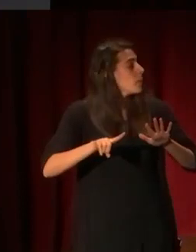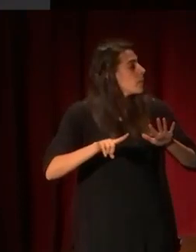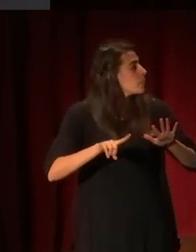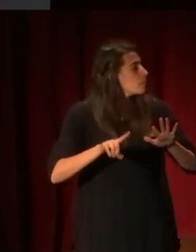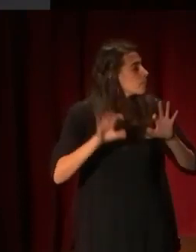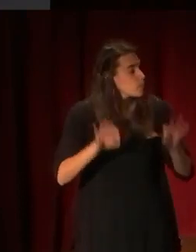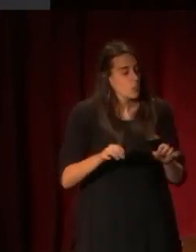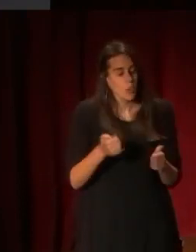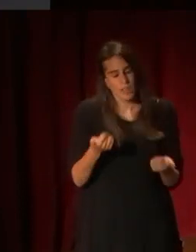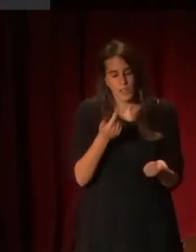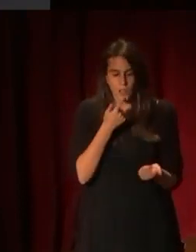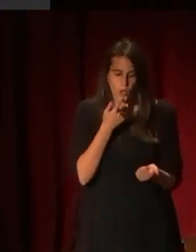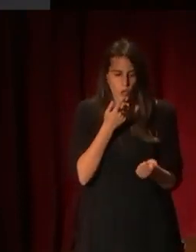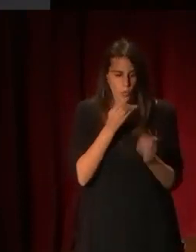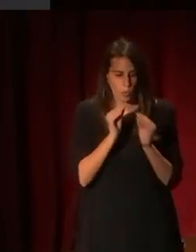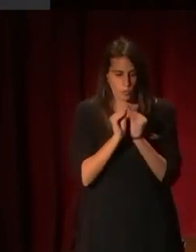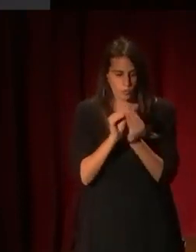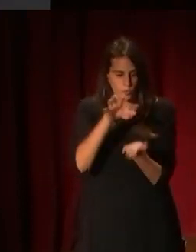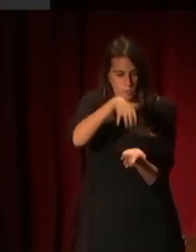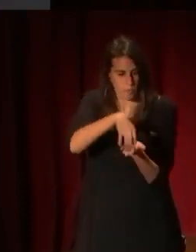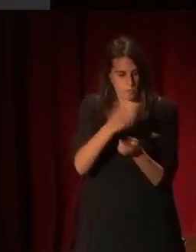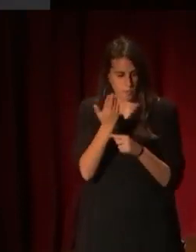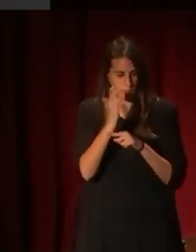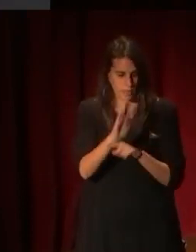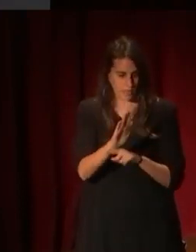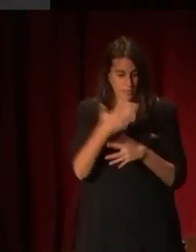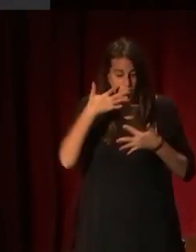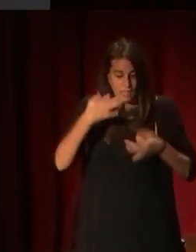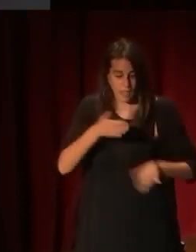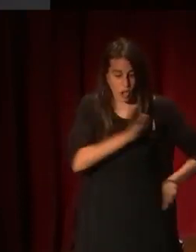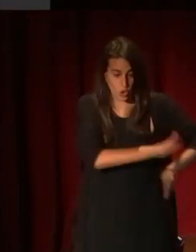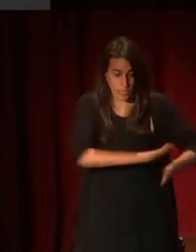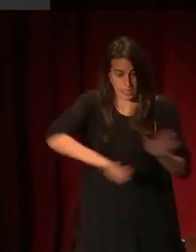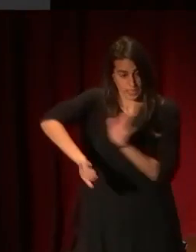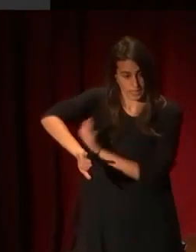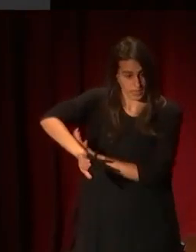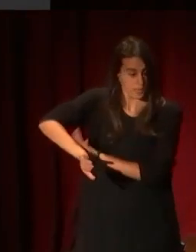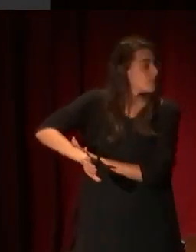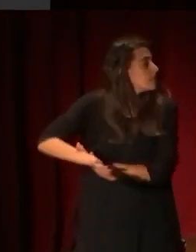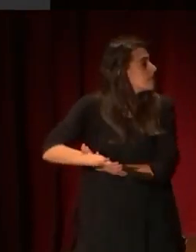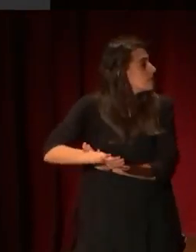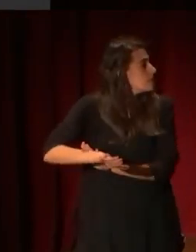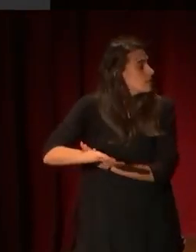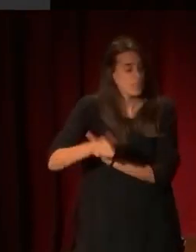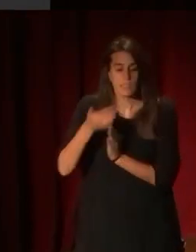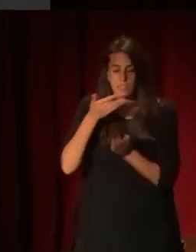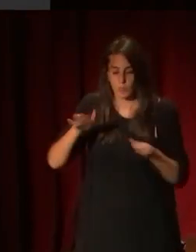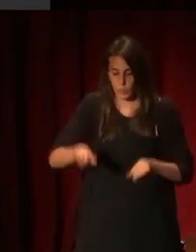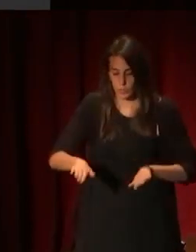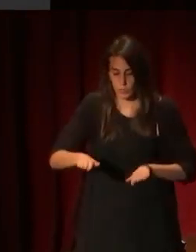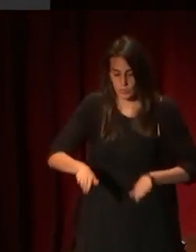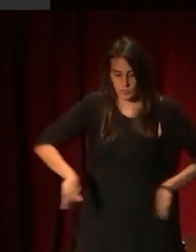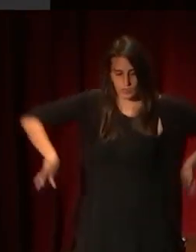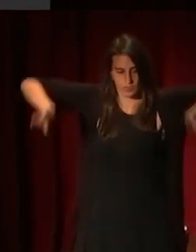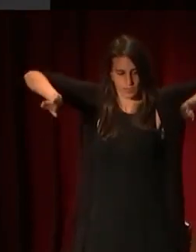hace una pequeña maqueta de la plaza mayor en realidad los laterales del dibujo se levantan y constituyen una